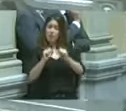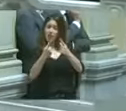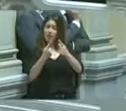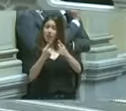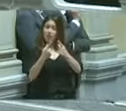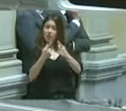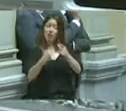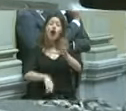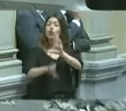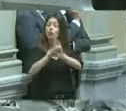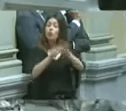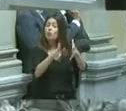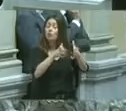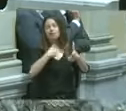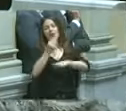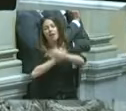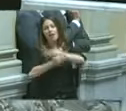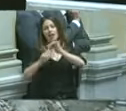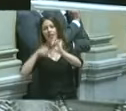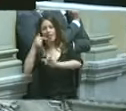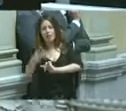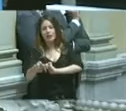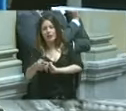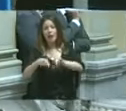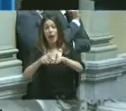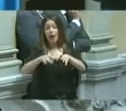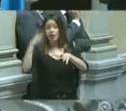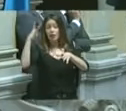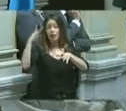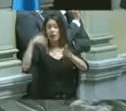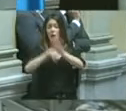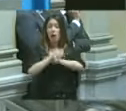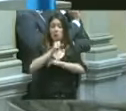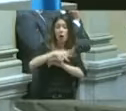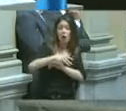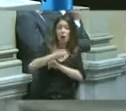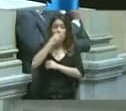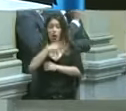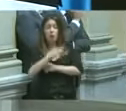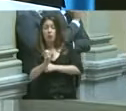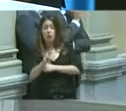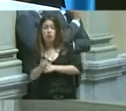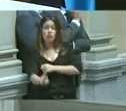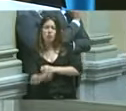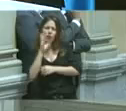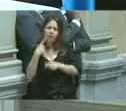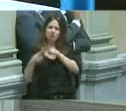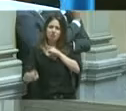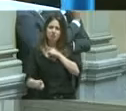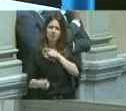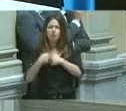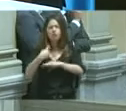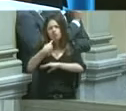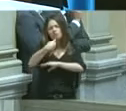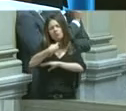haber sido aprobada la Constitución. Ese azar no me hace ni mejor ni peor, pero sí distinto. Me obliga a tener